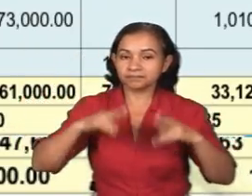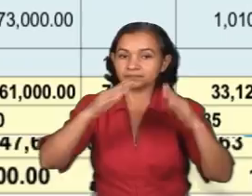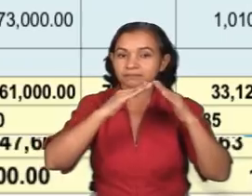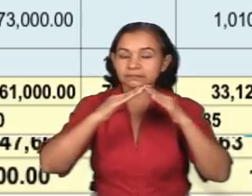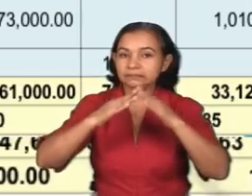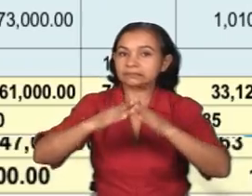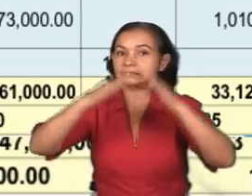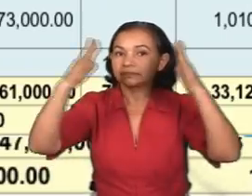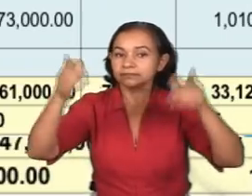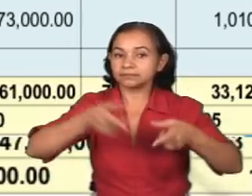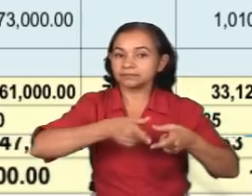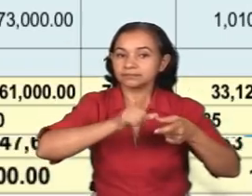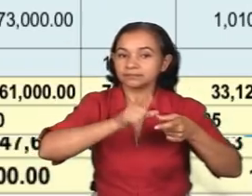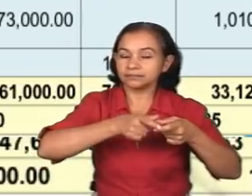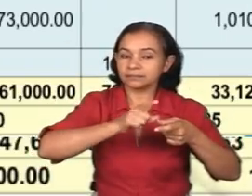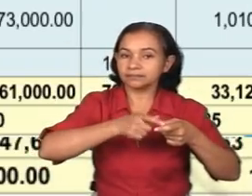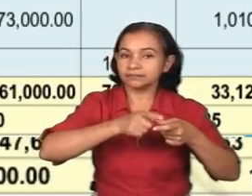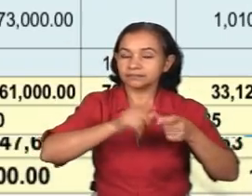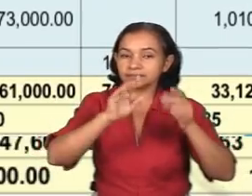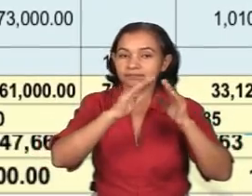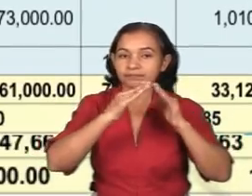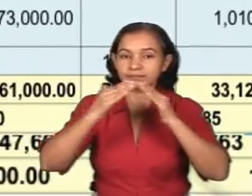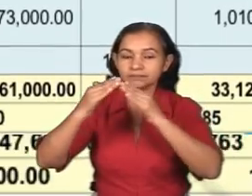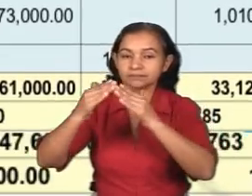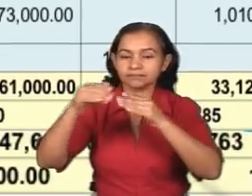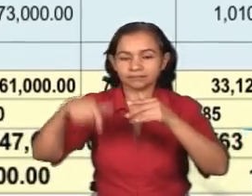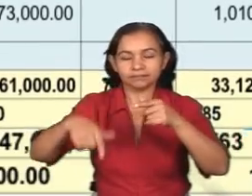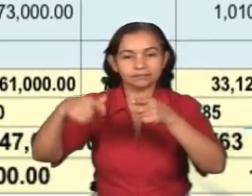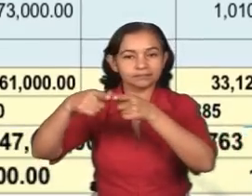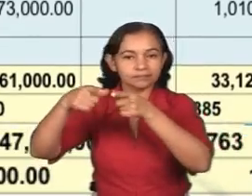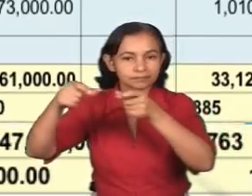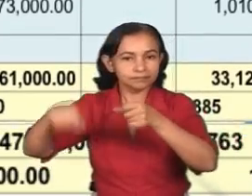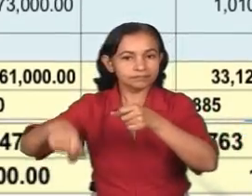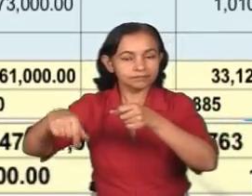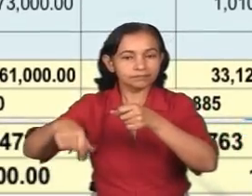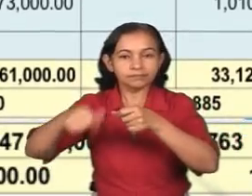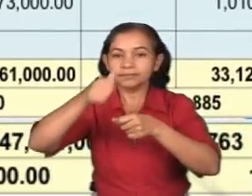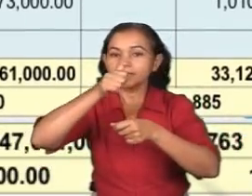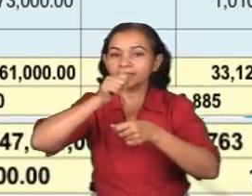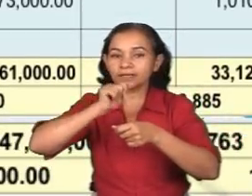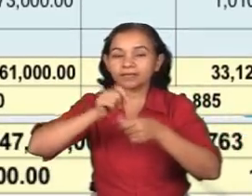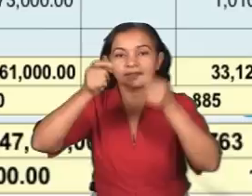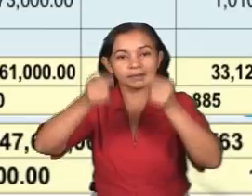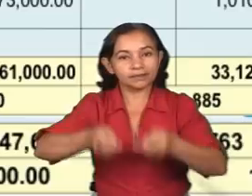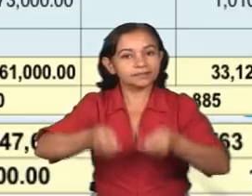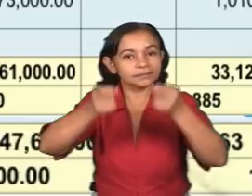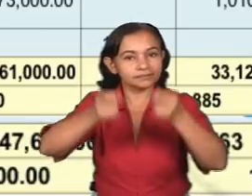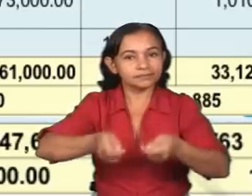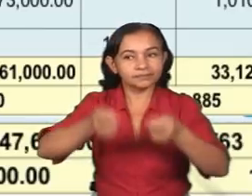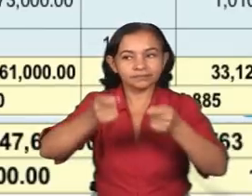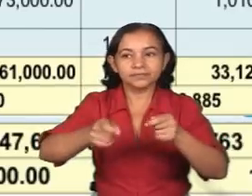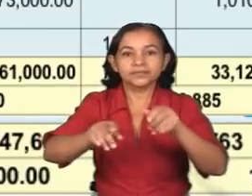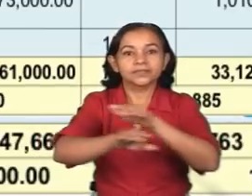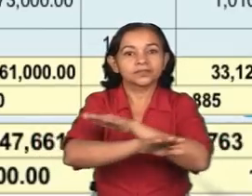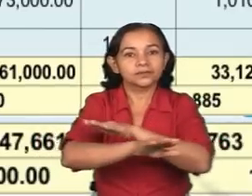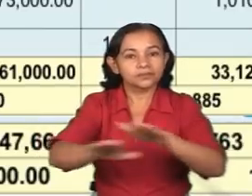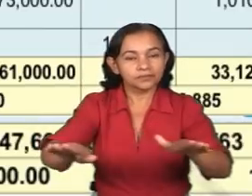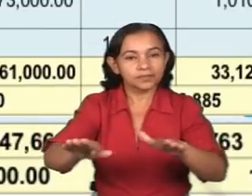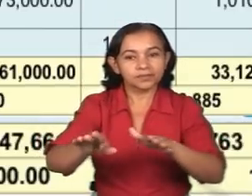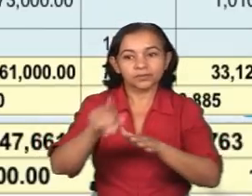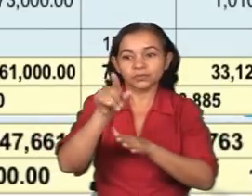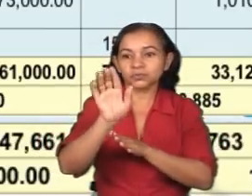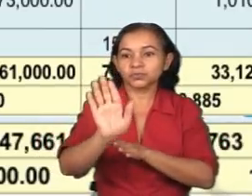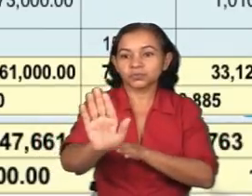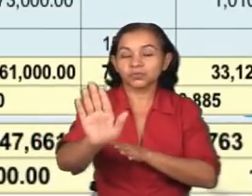grande. Un alcantarillado sanitario en el barrio La Primavera, aquí en Managua. Y el agua potable de Granada. Lo vamos a finalizar